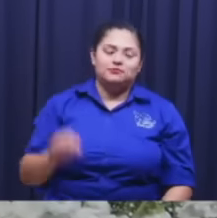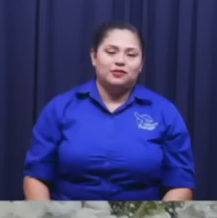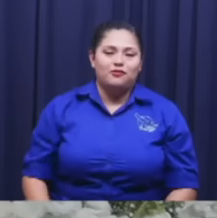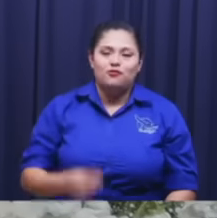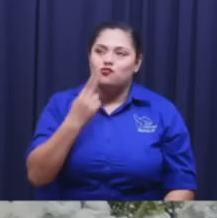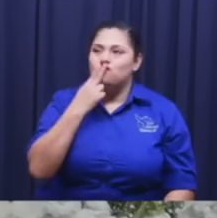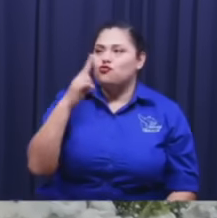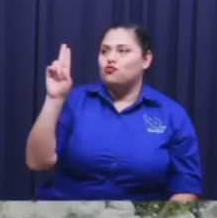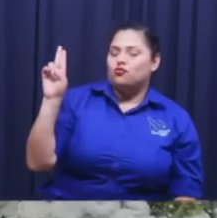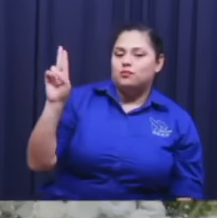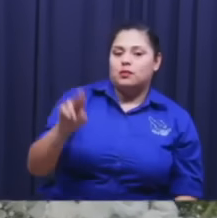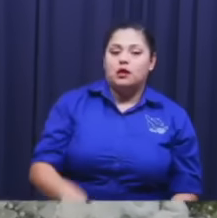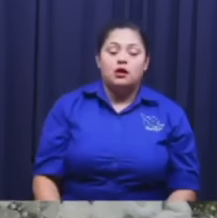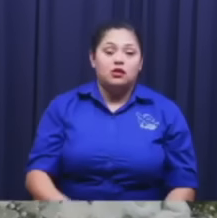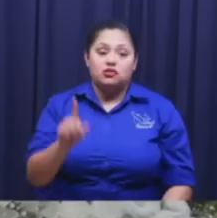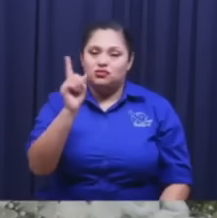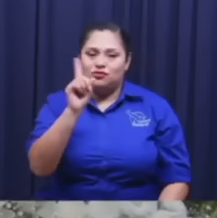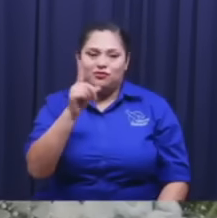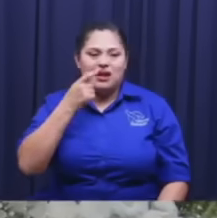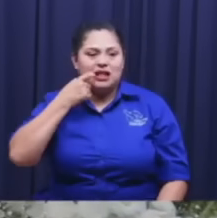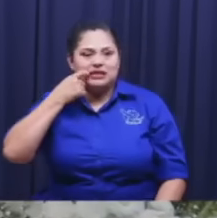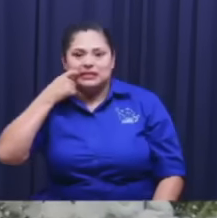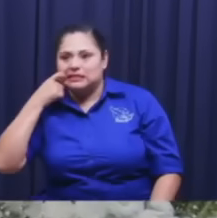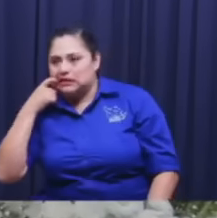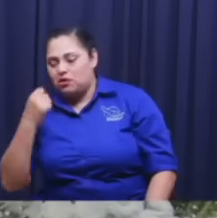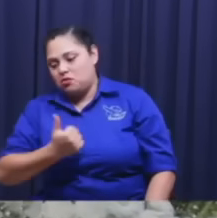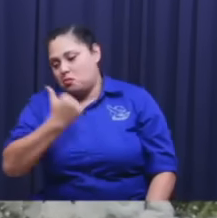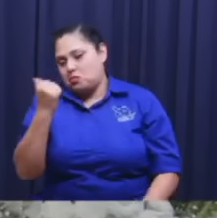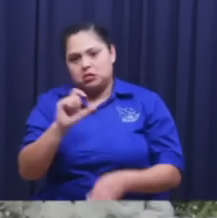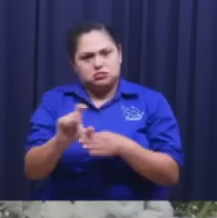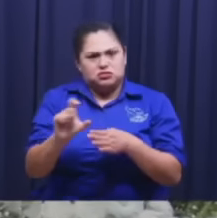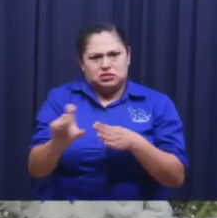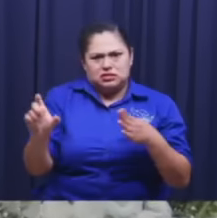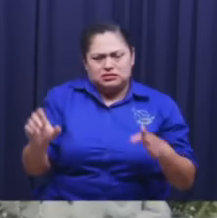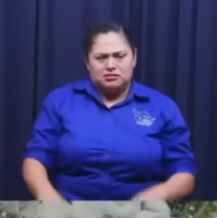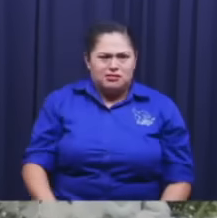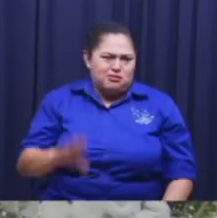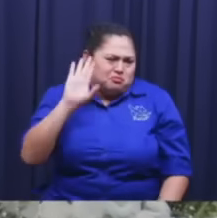no lo van a tentar con otras cosas.